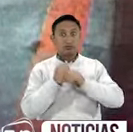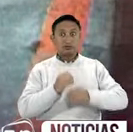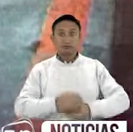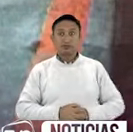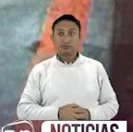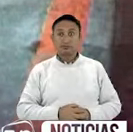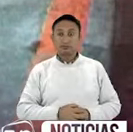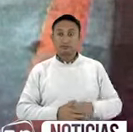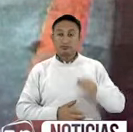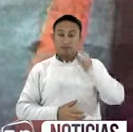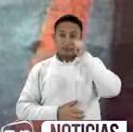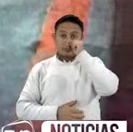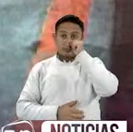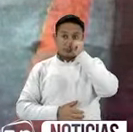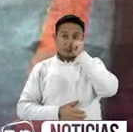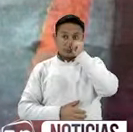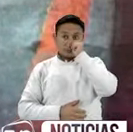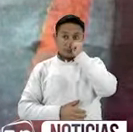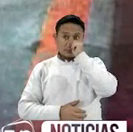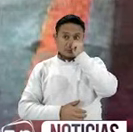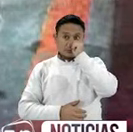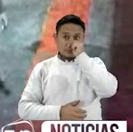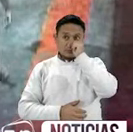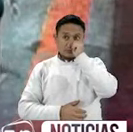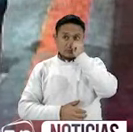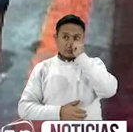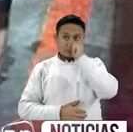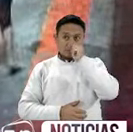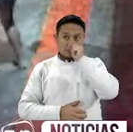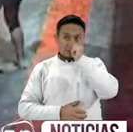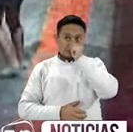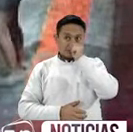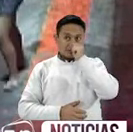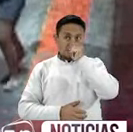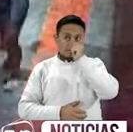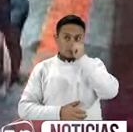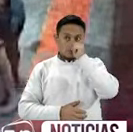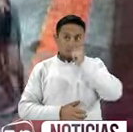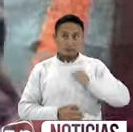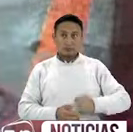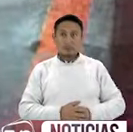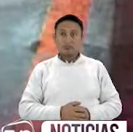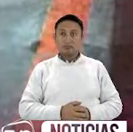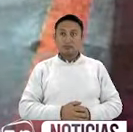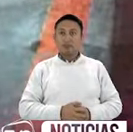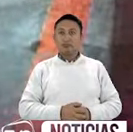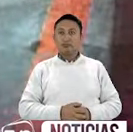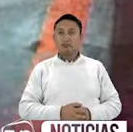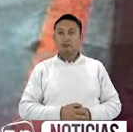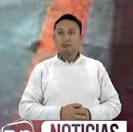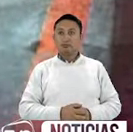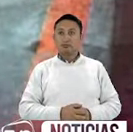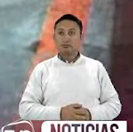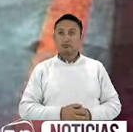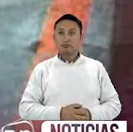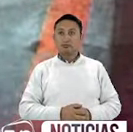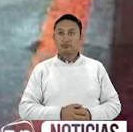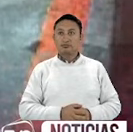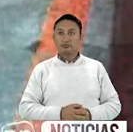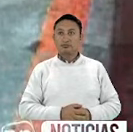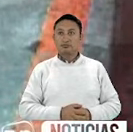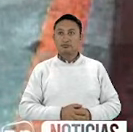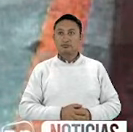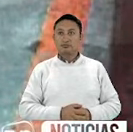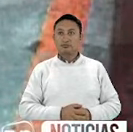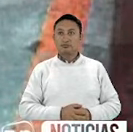a pagar a cambio de mantener la seguridad entre ellos. Informa